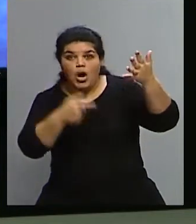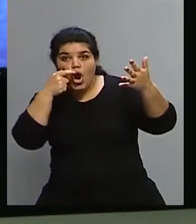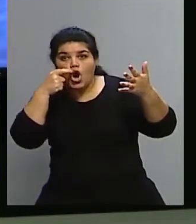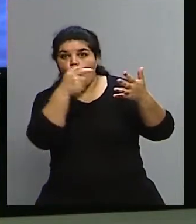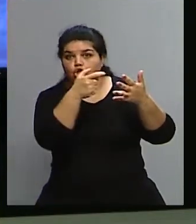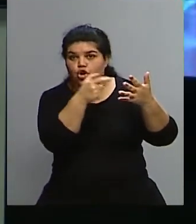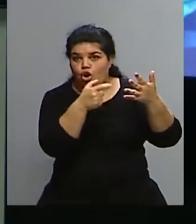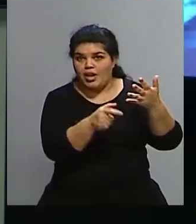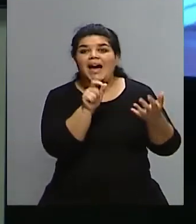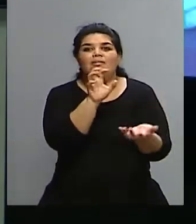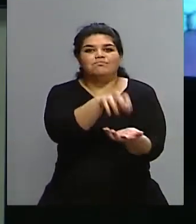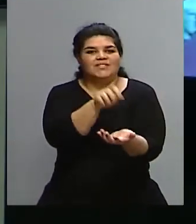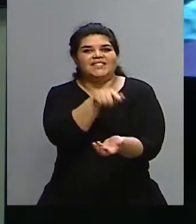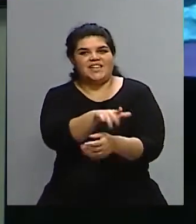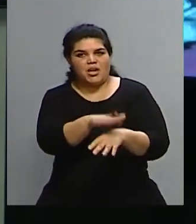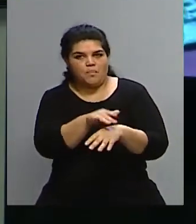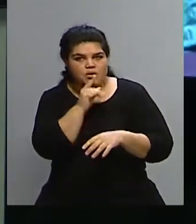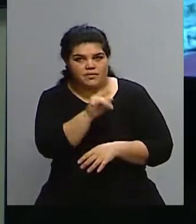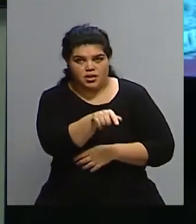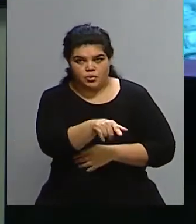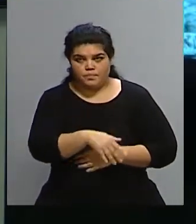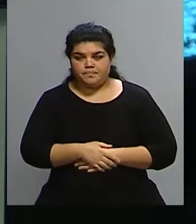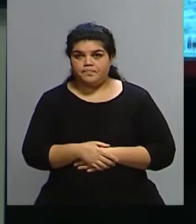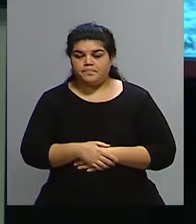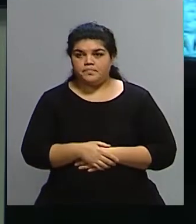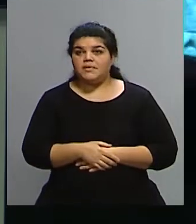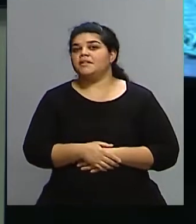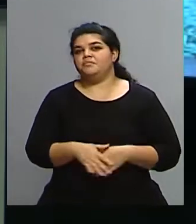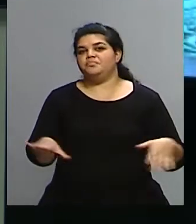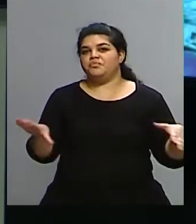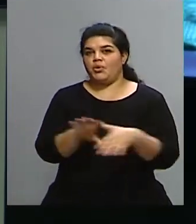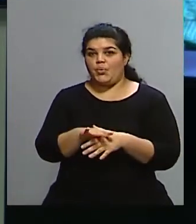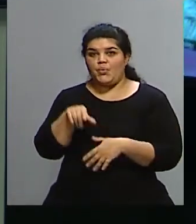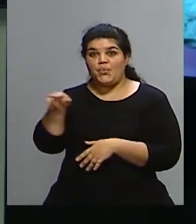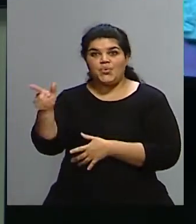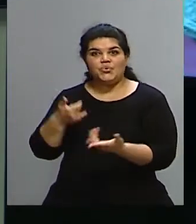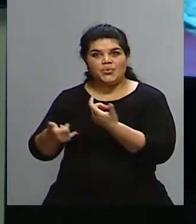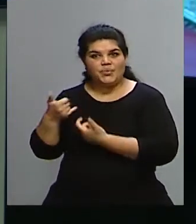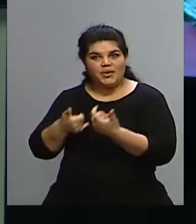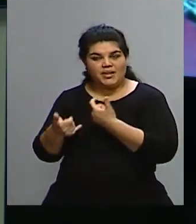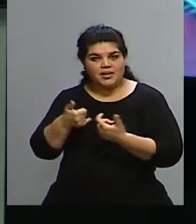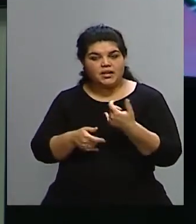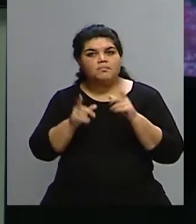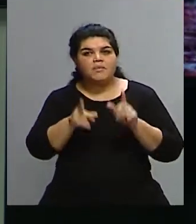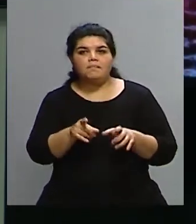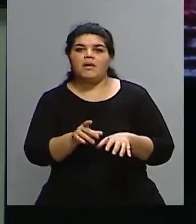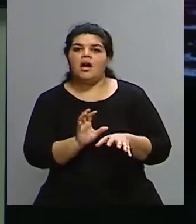de control. Claro. Bien, ahí es donde queríamos llegar. El tema de los órganos de control es importante porque muchas veces